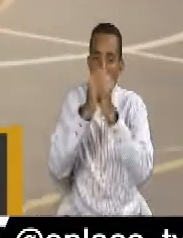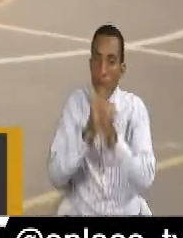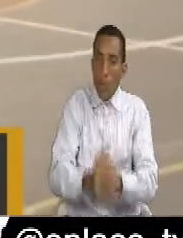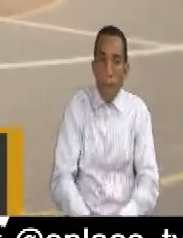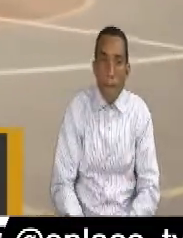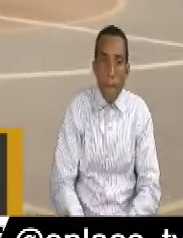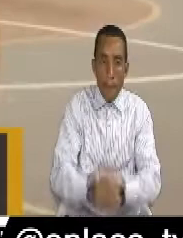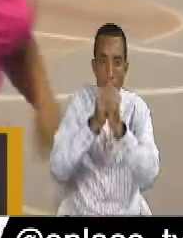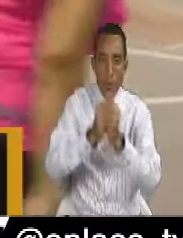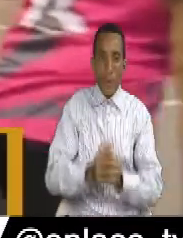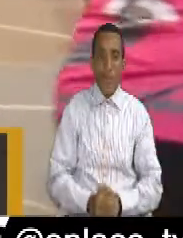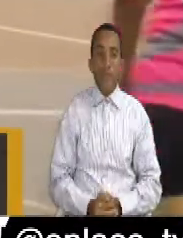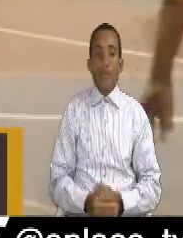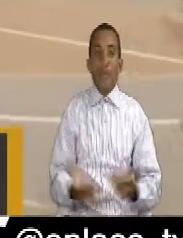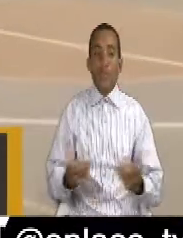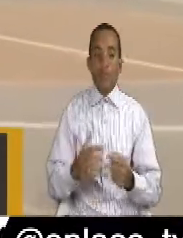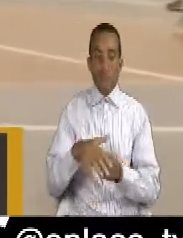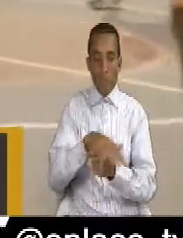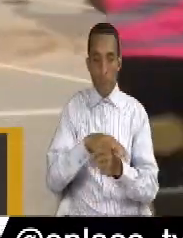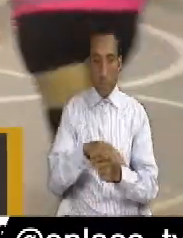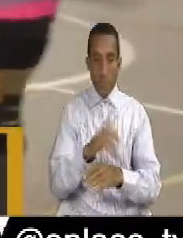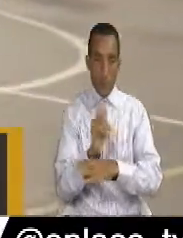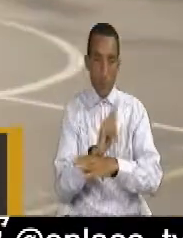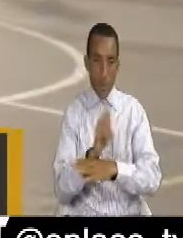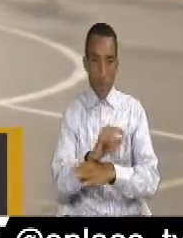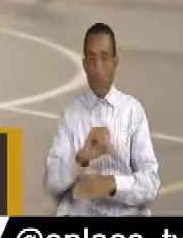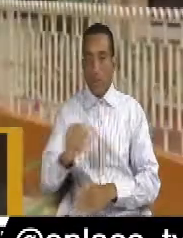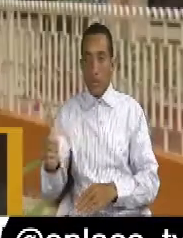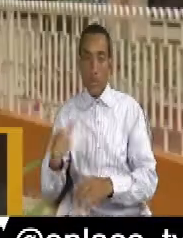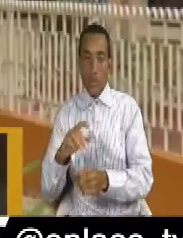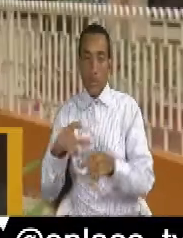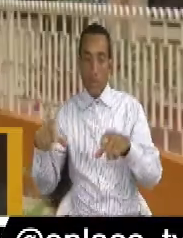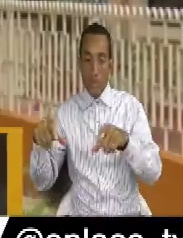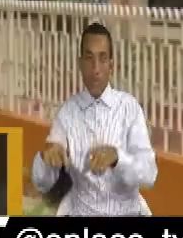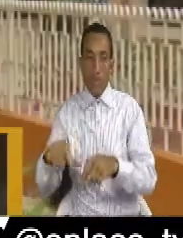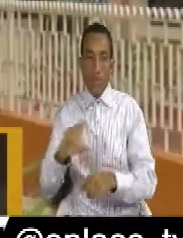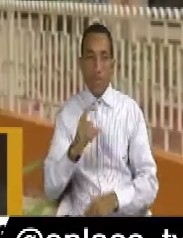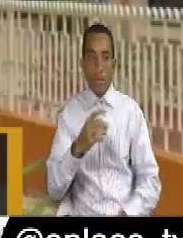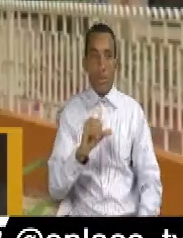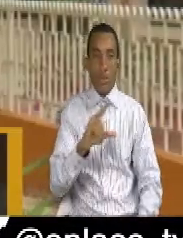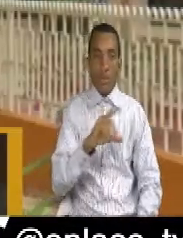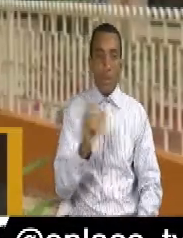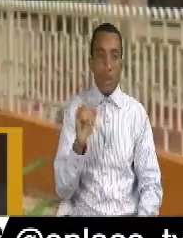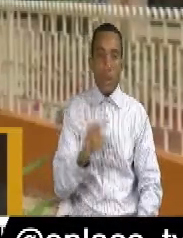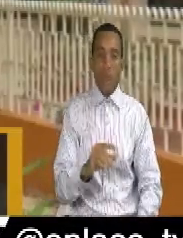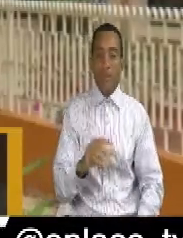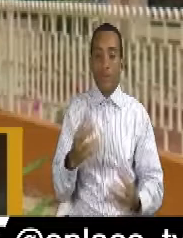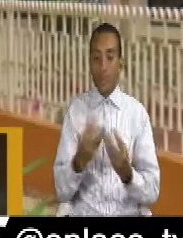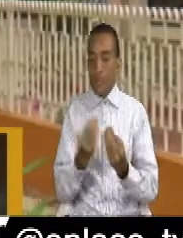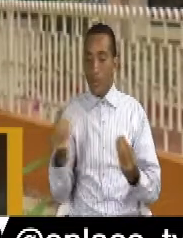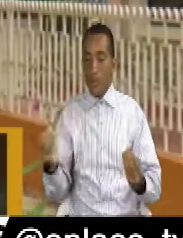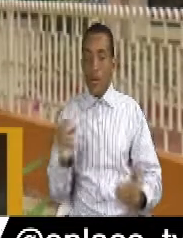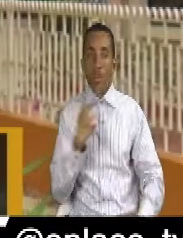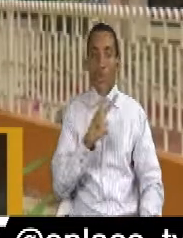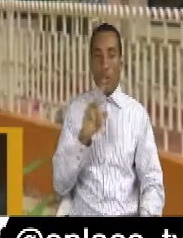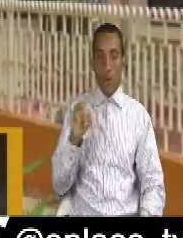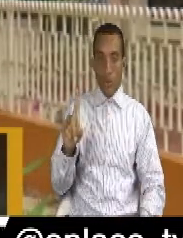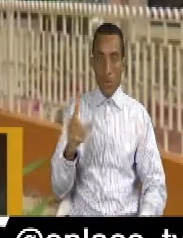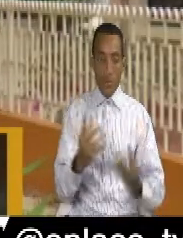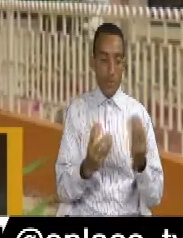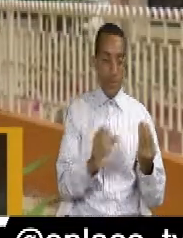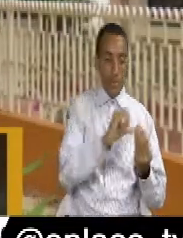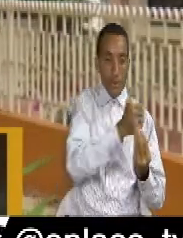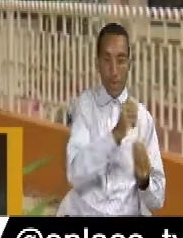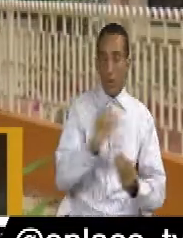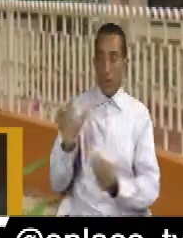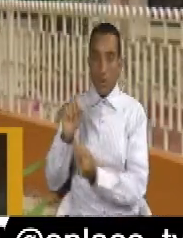se desarrolla en la cancha La Floresta y Los Gallos. Son 21 equipos los que tenemos en este momento, 2 grupos, uno de 10, uno de 11, todos contra todos